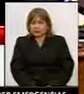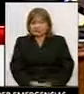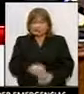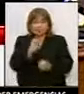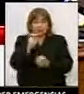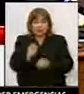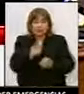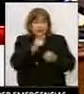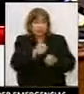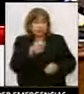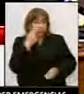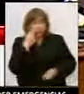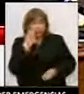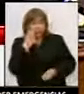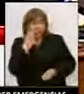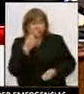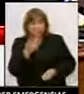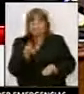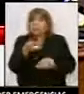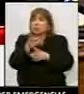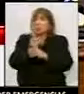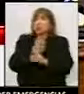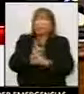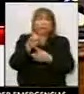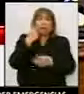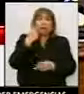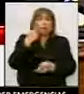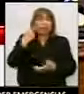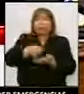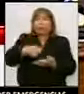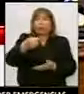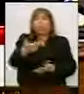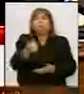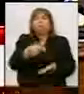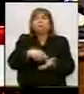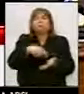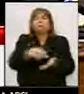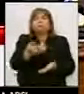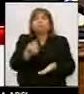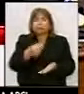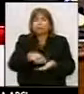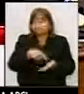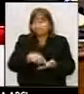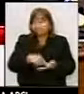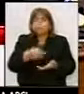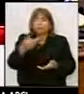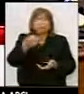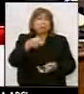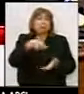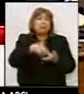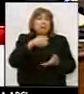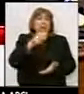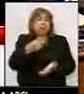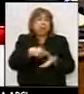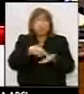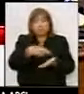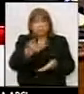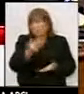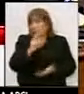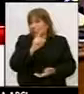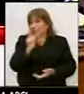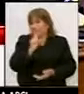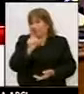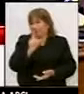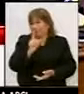agricultor conam, chay prestatario conam, mana pagancho, yon país y morosidad, pero mana, chay